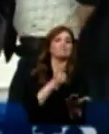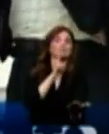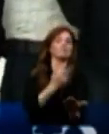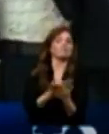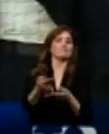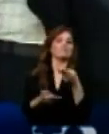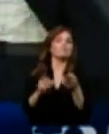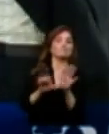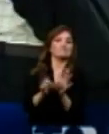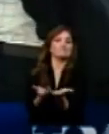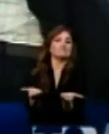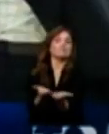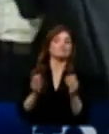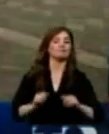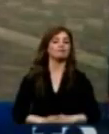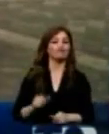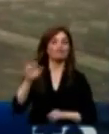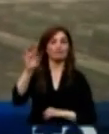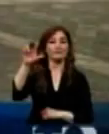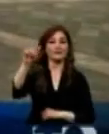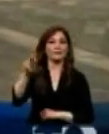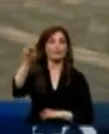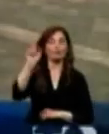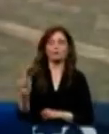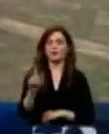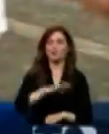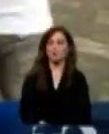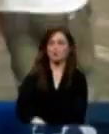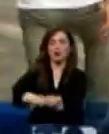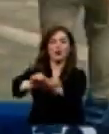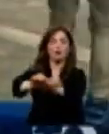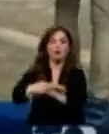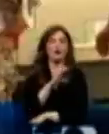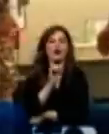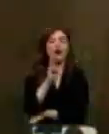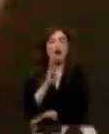de activos. Por ahora, con Rubén Terán Naranjo como único procesado, pues